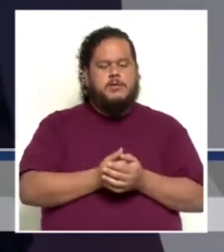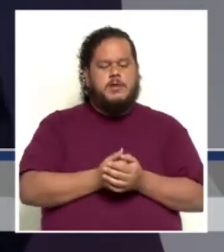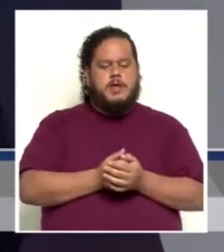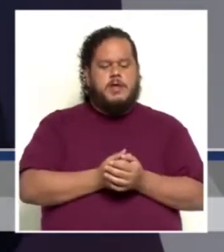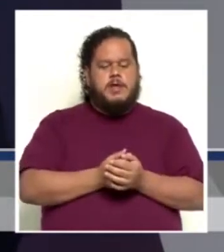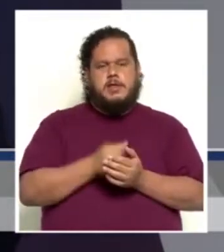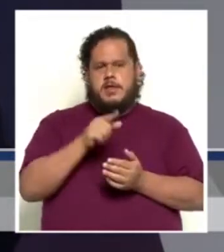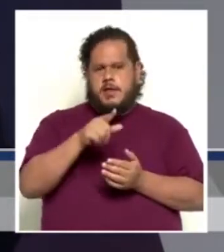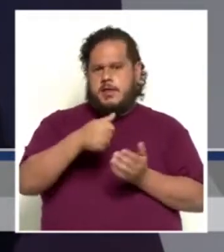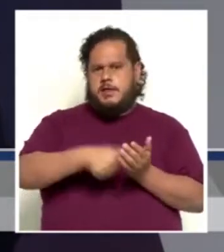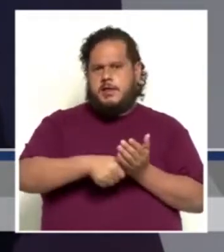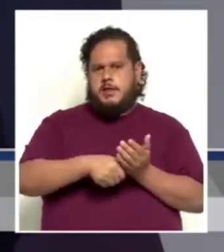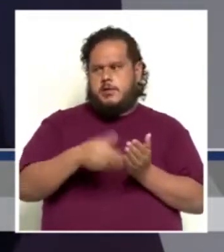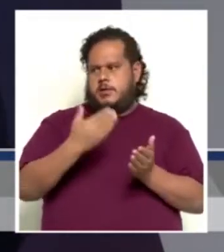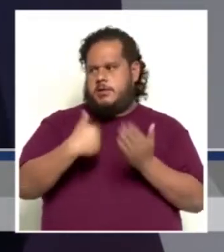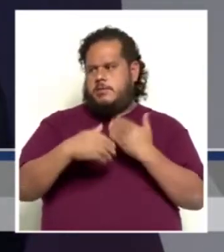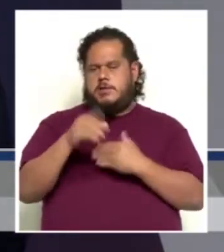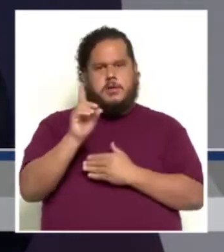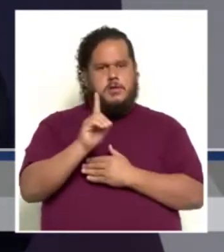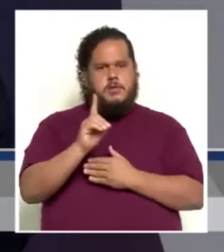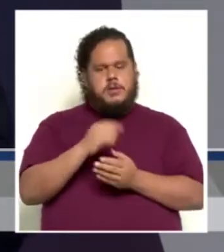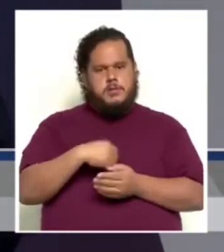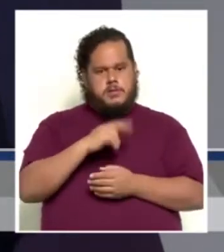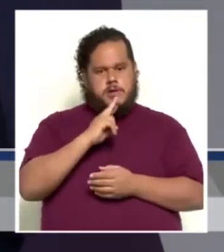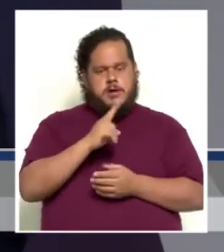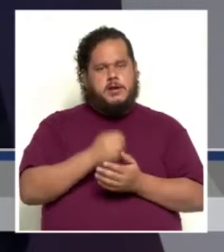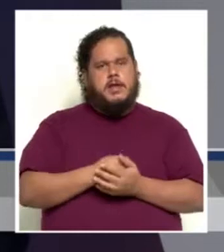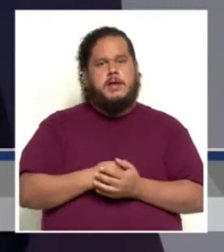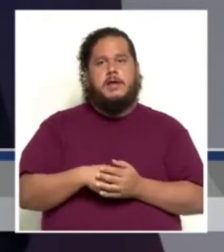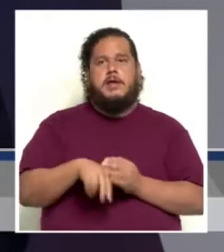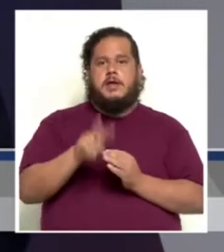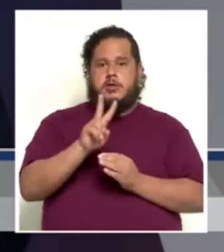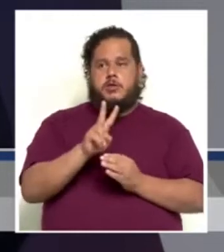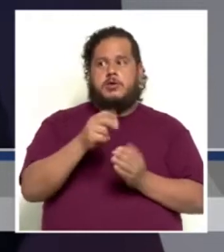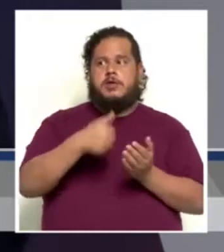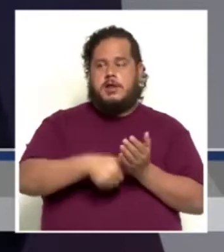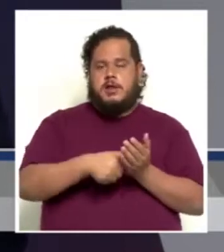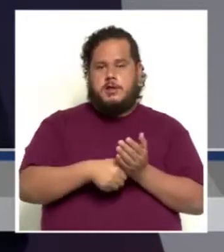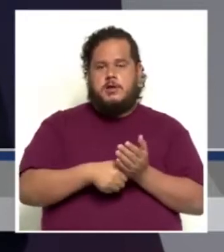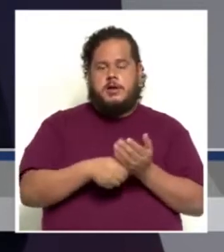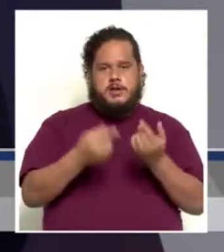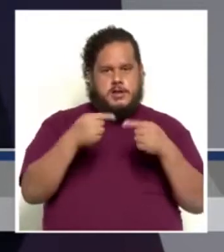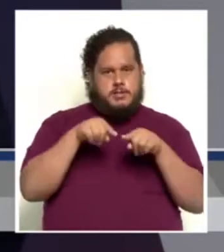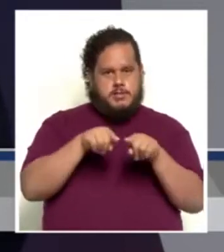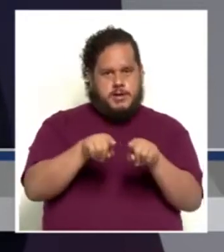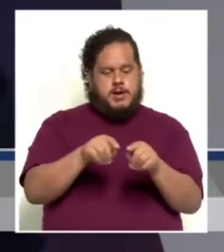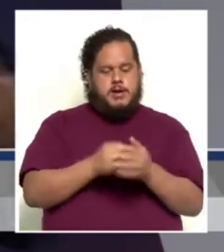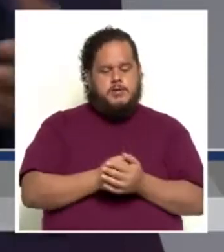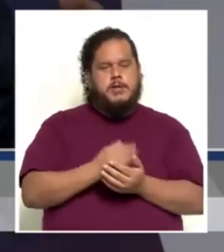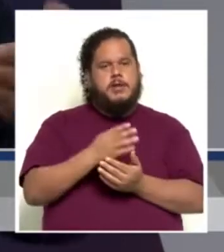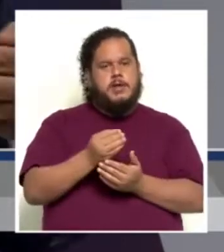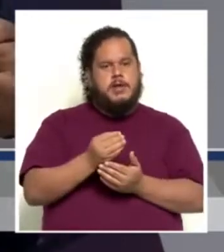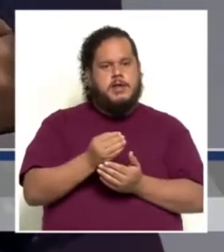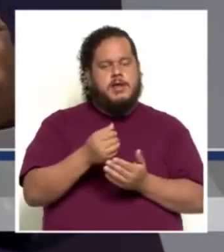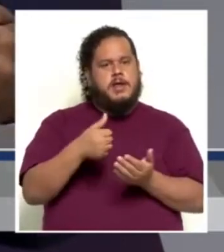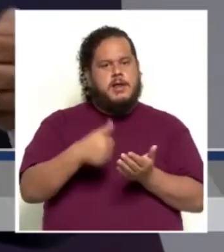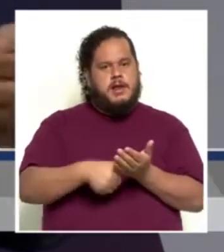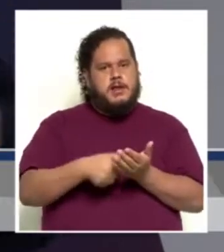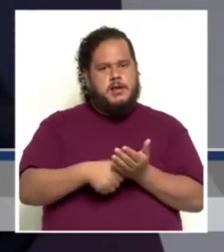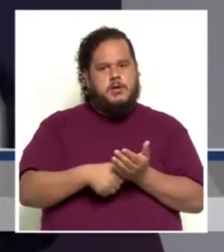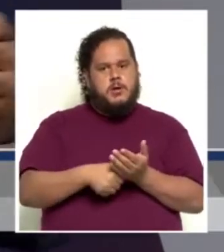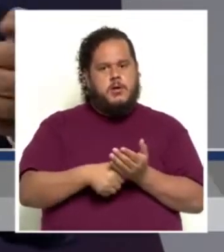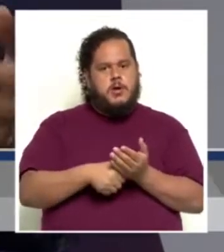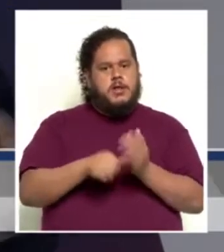elección del domingo, en realidad eran dos elecciones en paralelo, y la elección